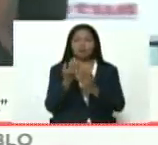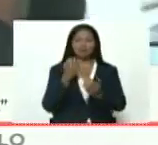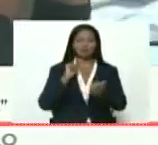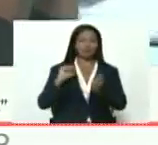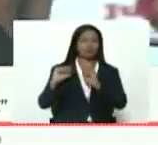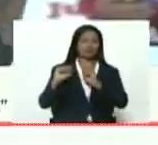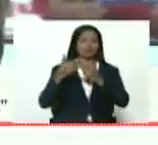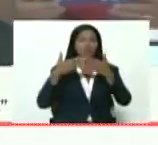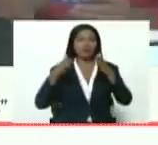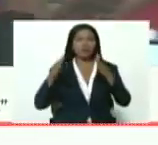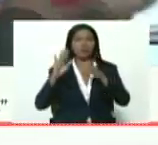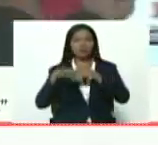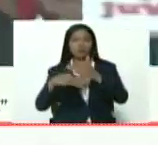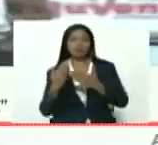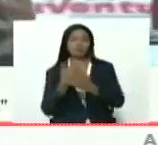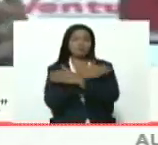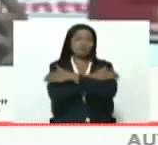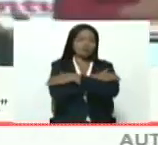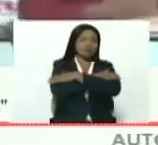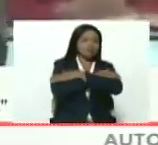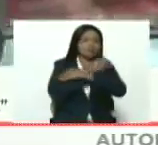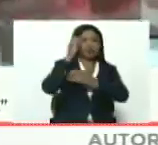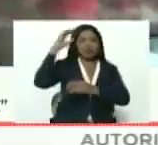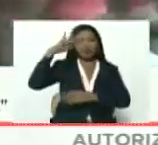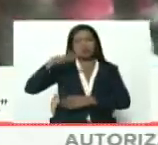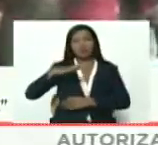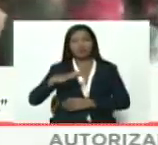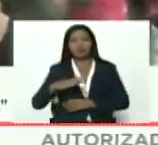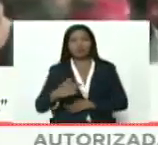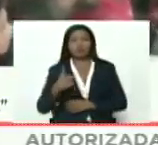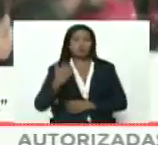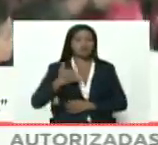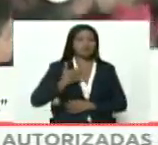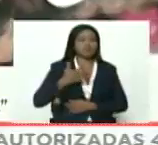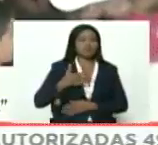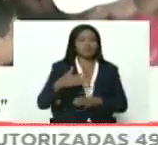evitar abrirlos y abrazar la luz. Yo siento